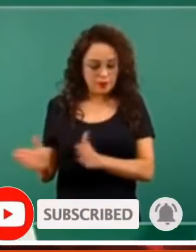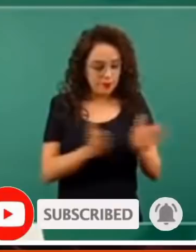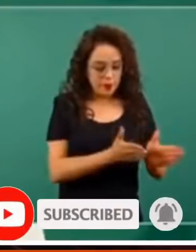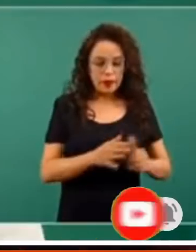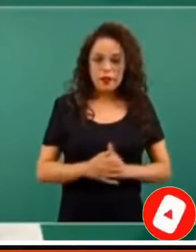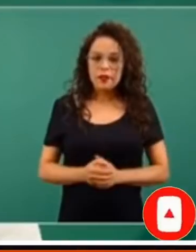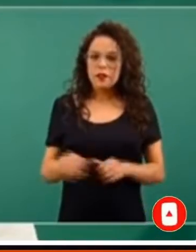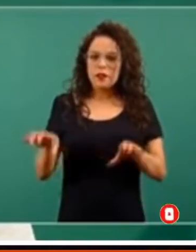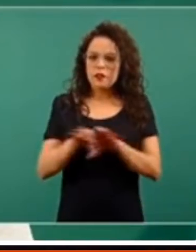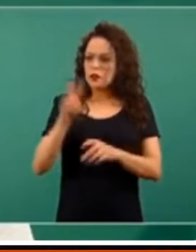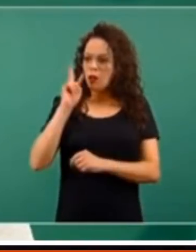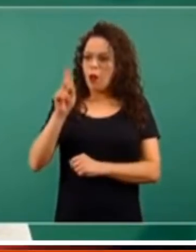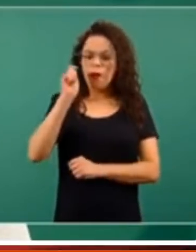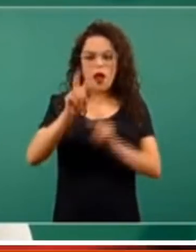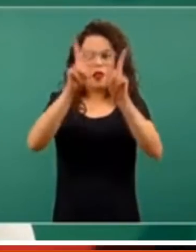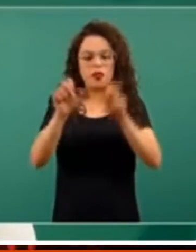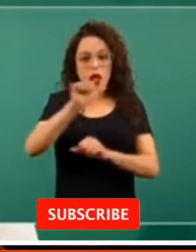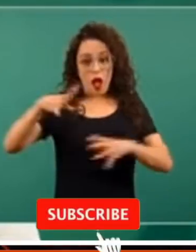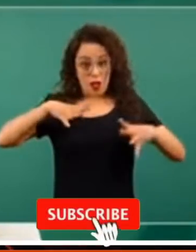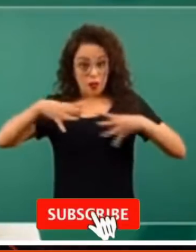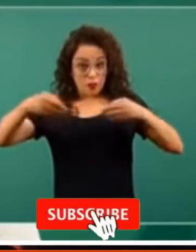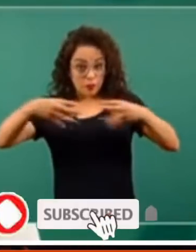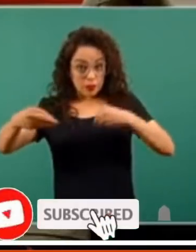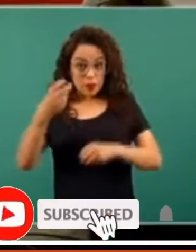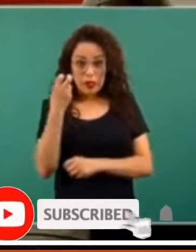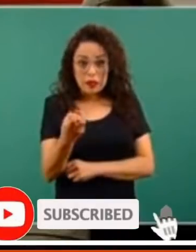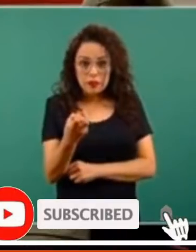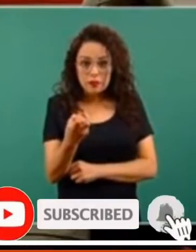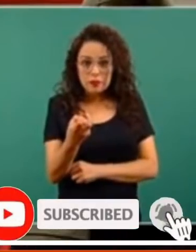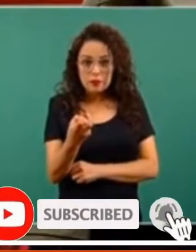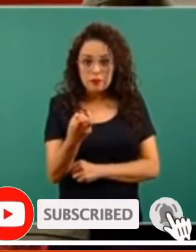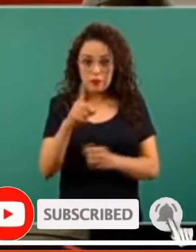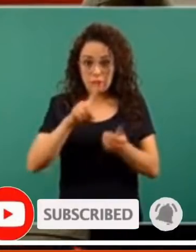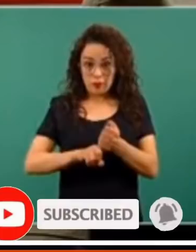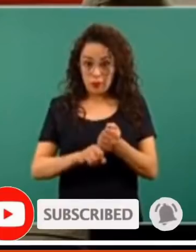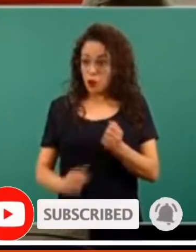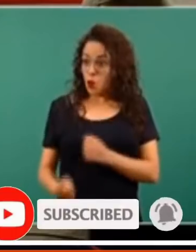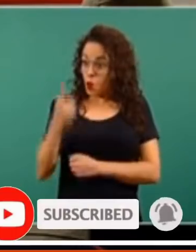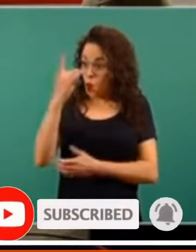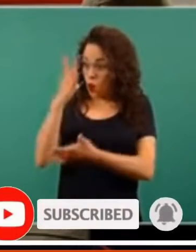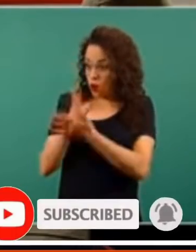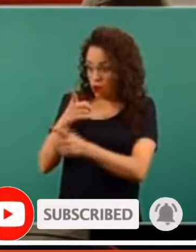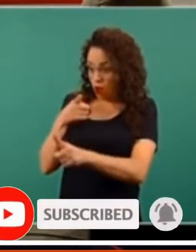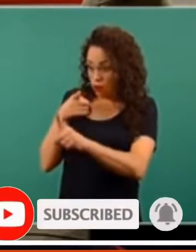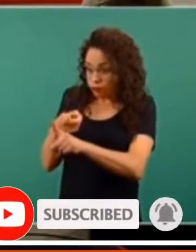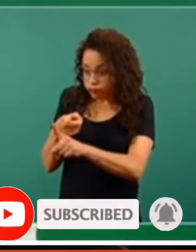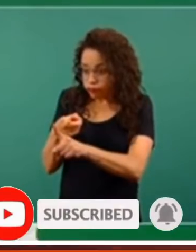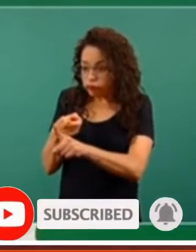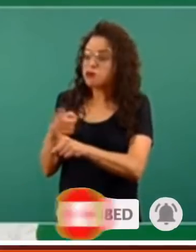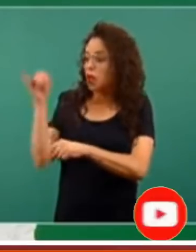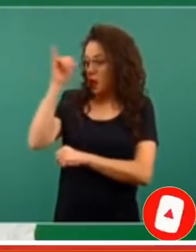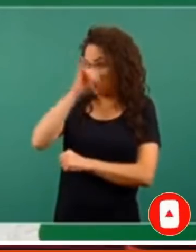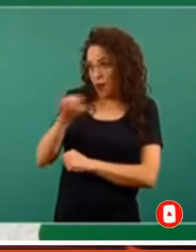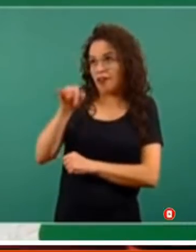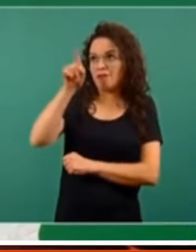caso, en epidemiología característicamente no se hacen inferencias a partir de un caso. Por notorio que es un jefe de